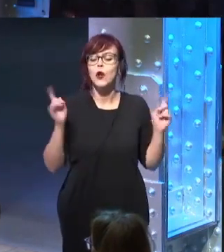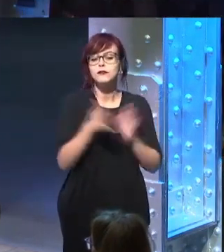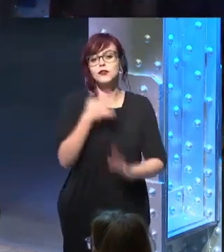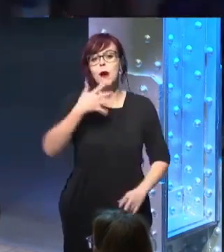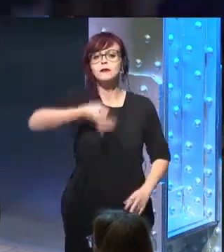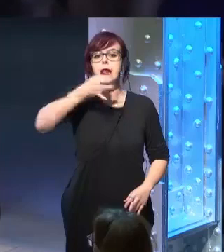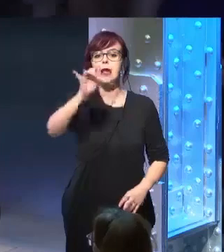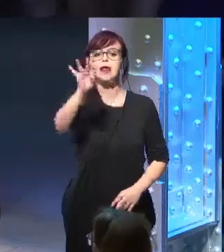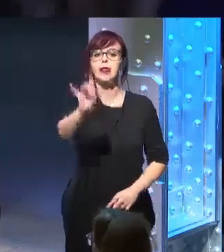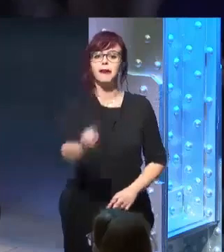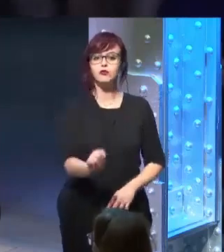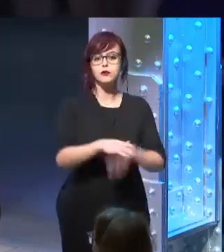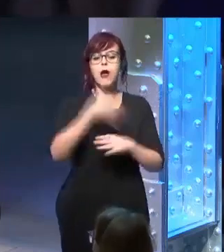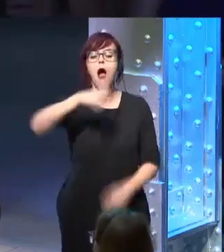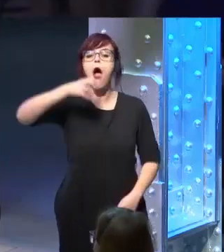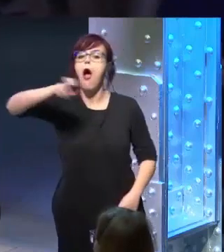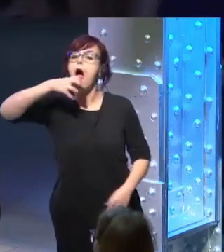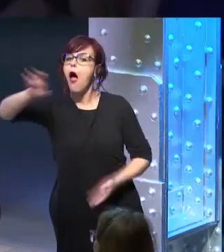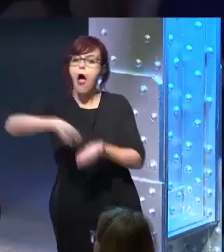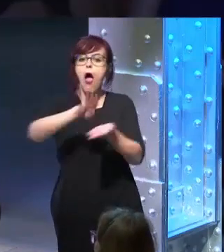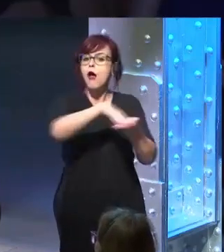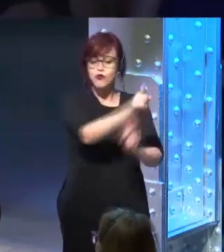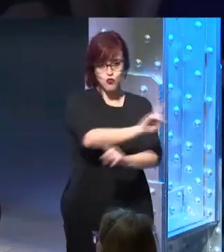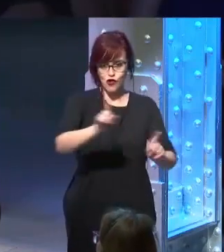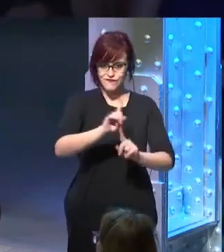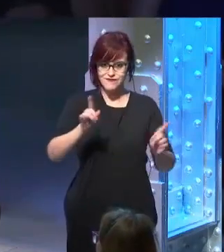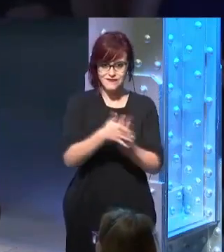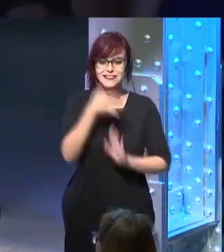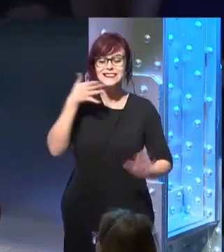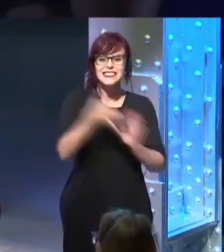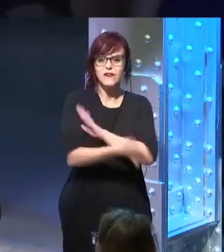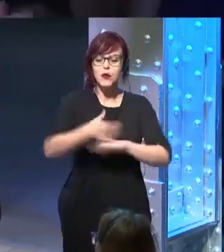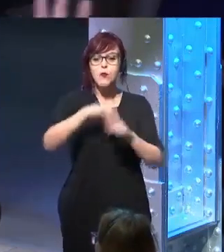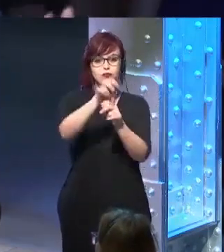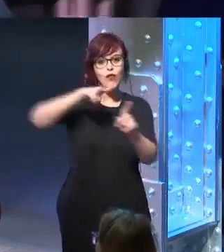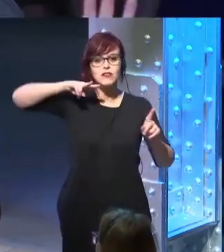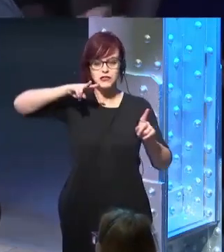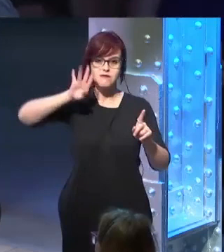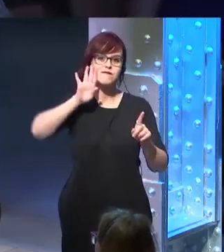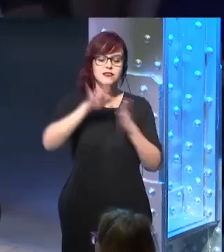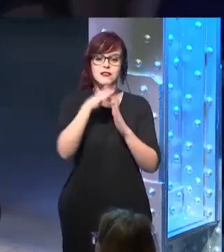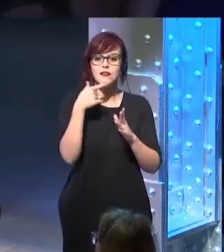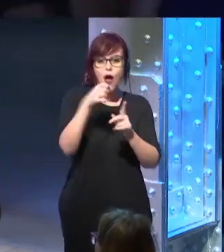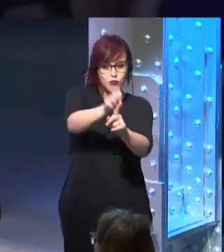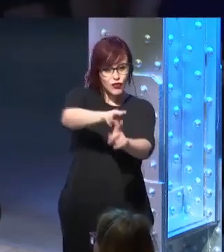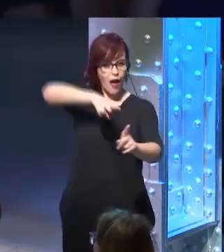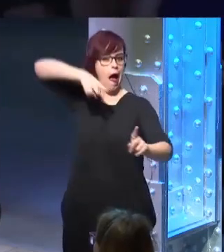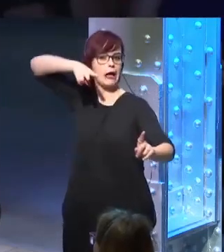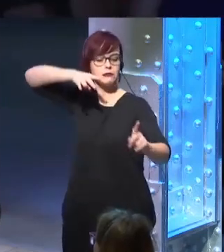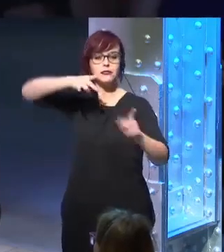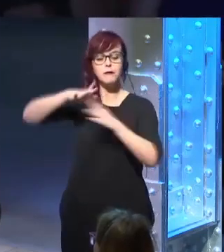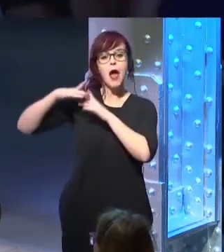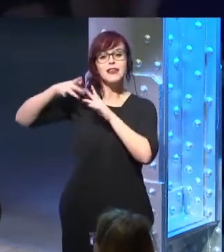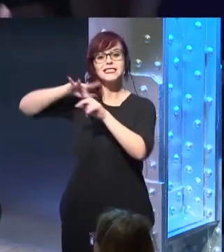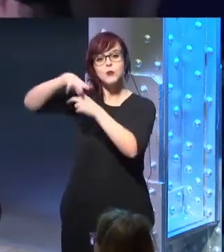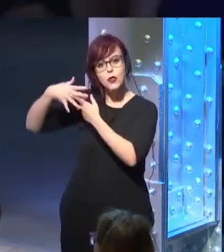15 minutos de quejas, ¿de acuerdo? Simplemente lo que quiero es tener una visión en perspectiva de todas las